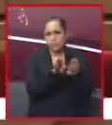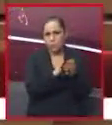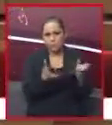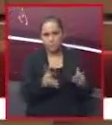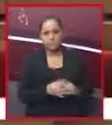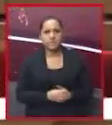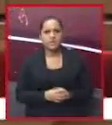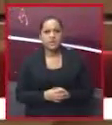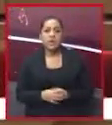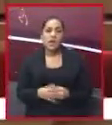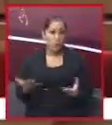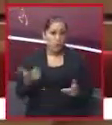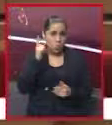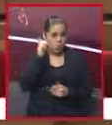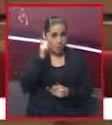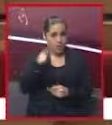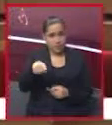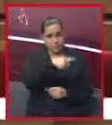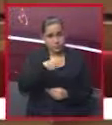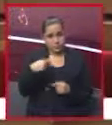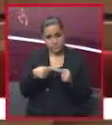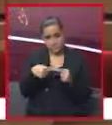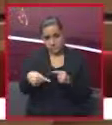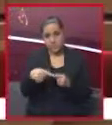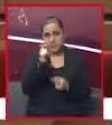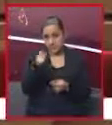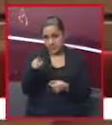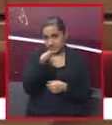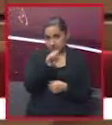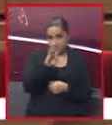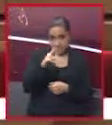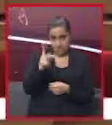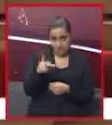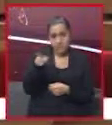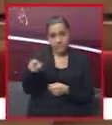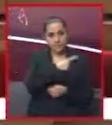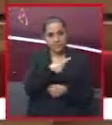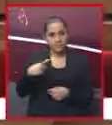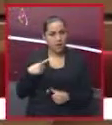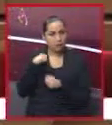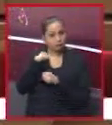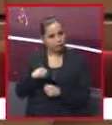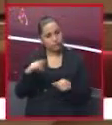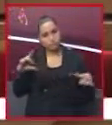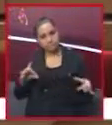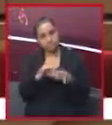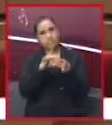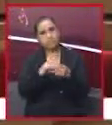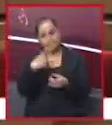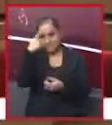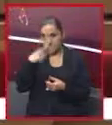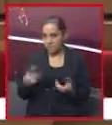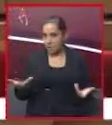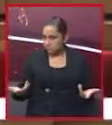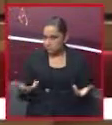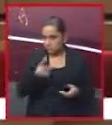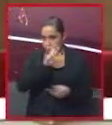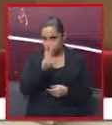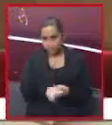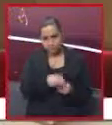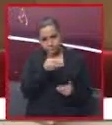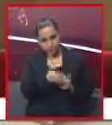Lo menos que esperamos es que la Secretaría de la Función Pública sea un actor coadyuvante en el seguimiento y la